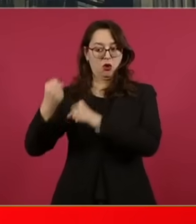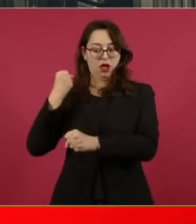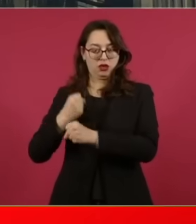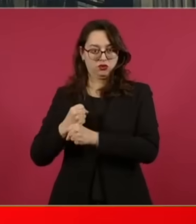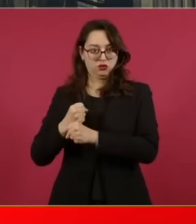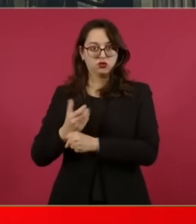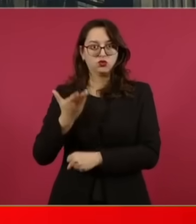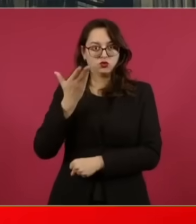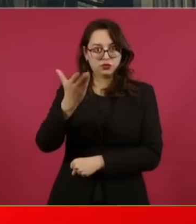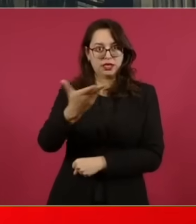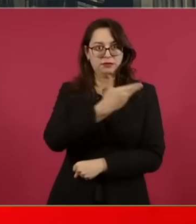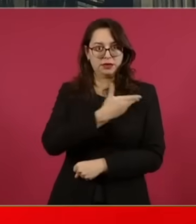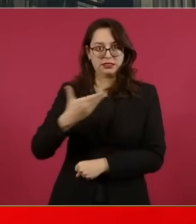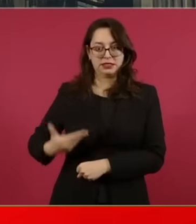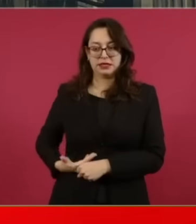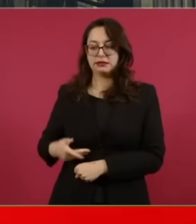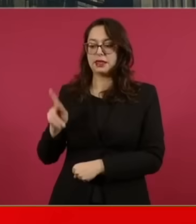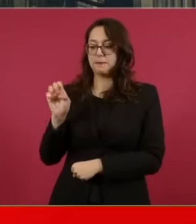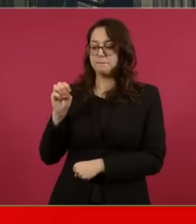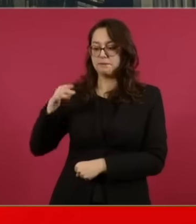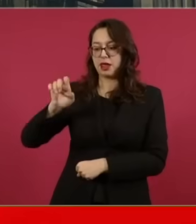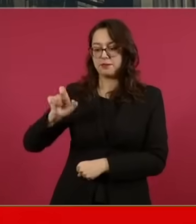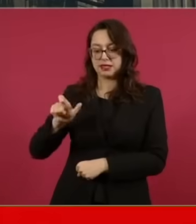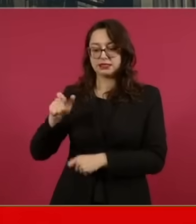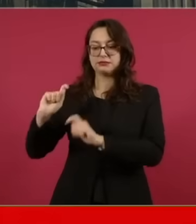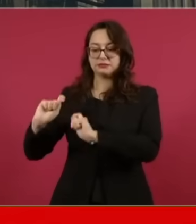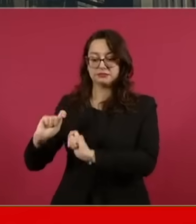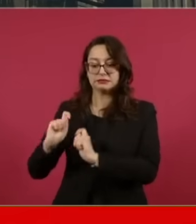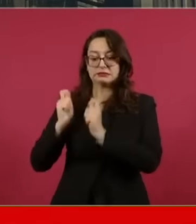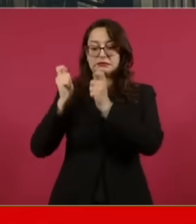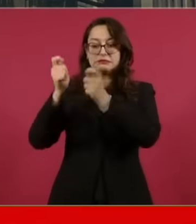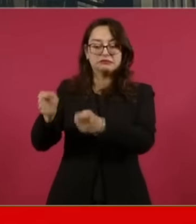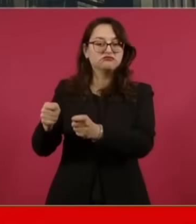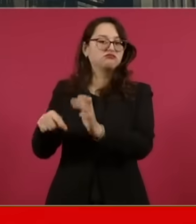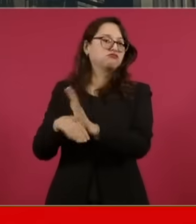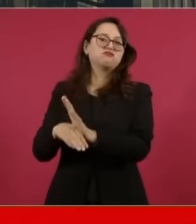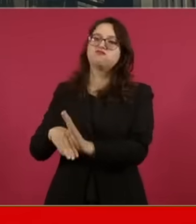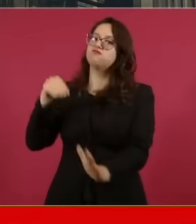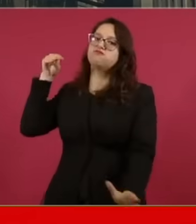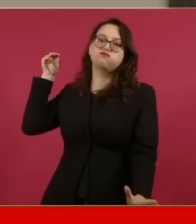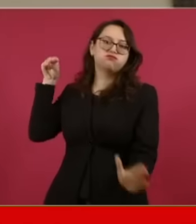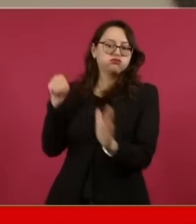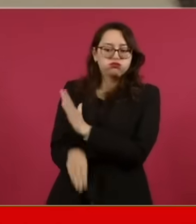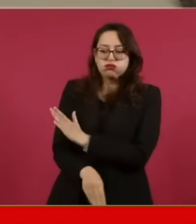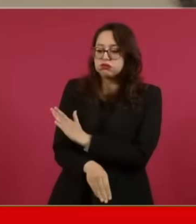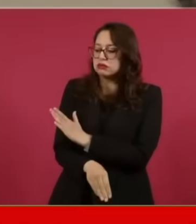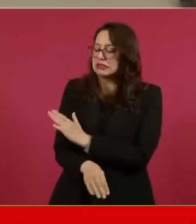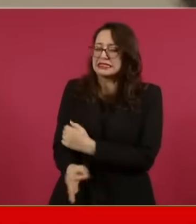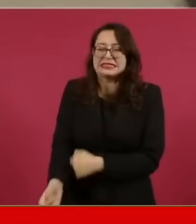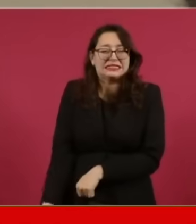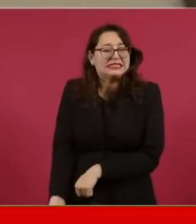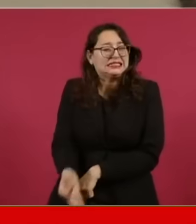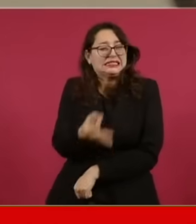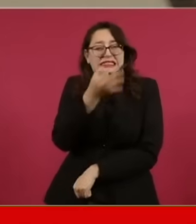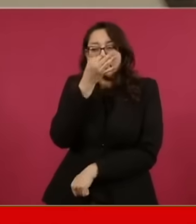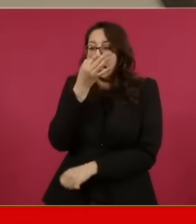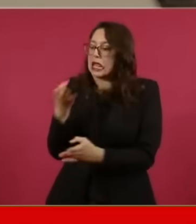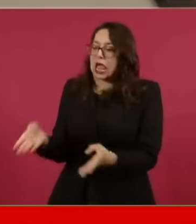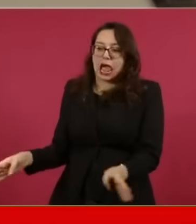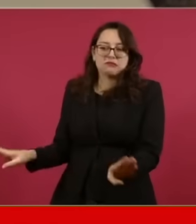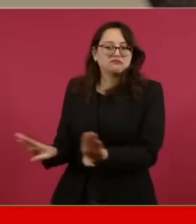clandestinas, accidentes y derrames de crudos. Y hasta en vías de desaparecer por la famosa